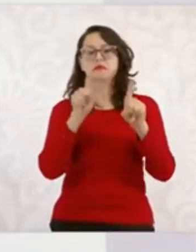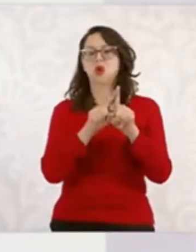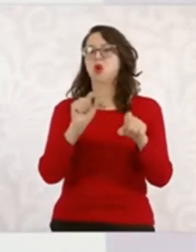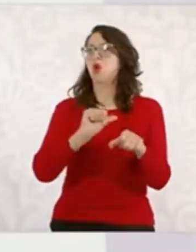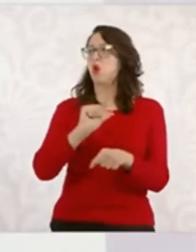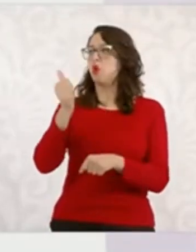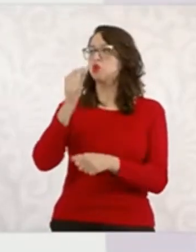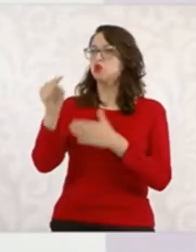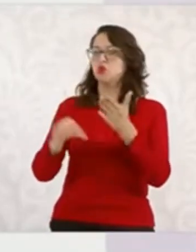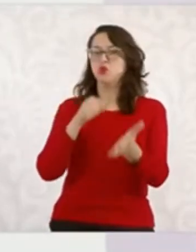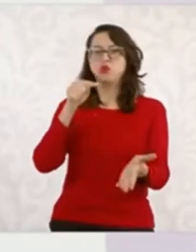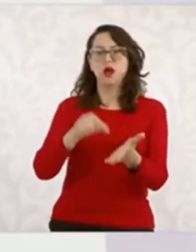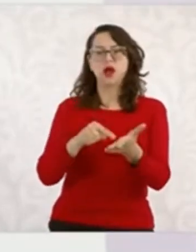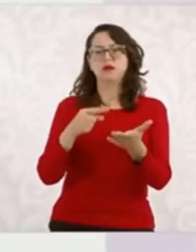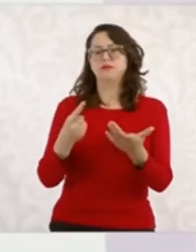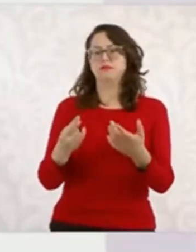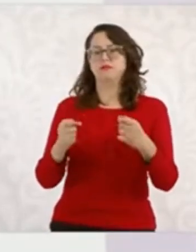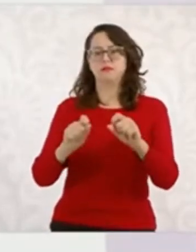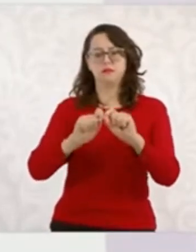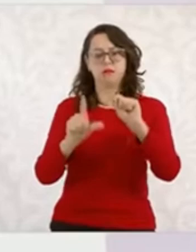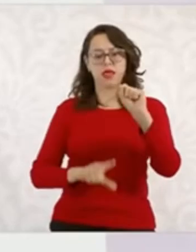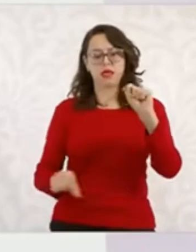lo que vivió nuestro país.